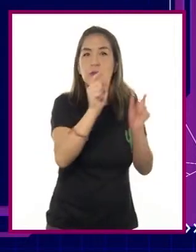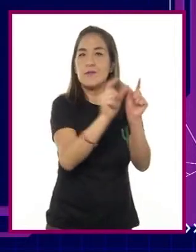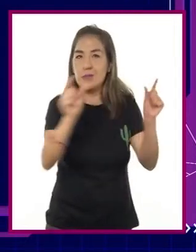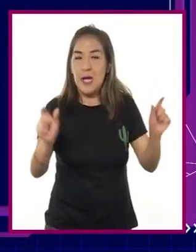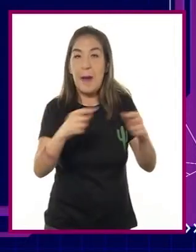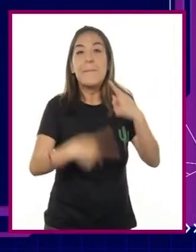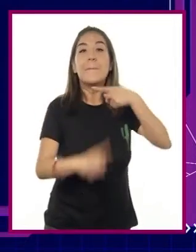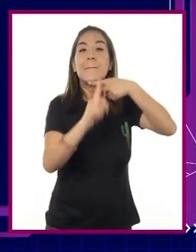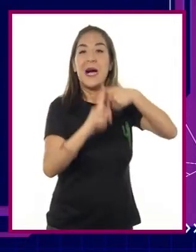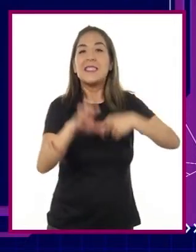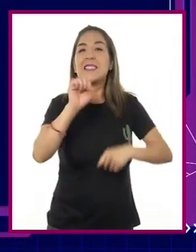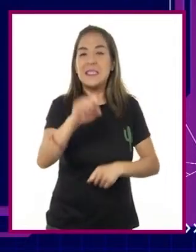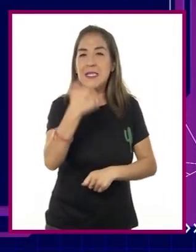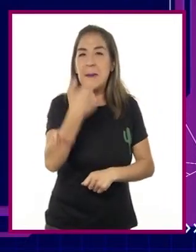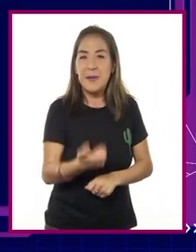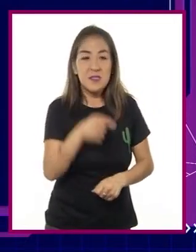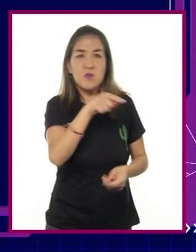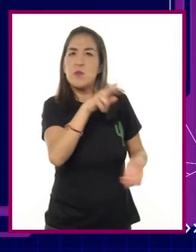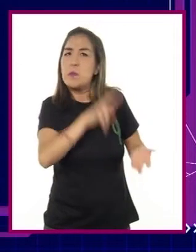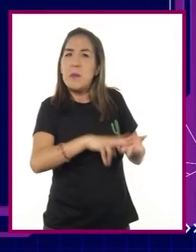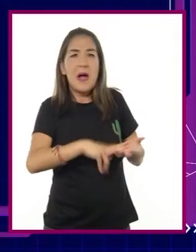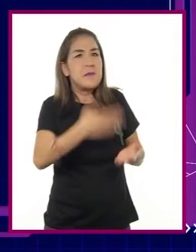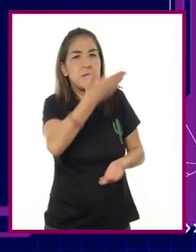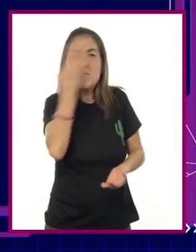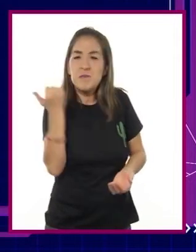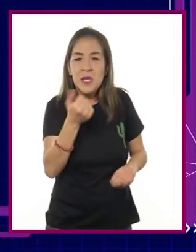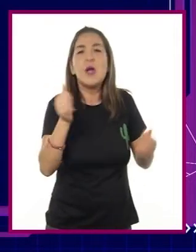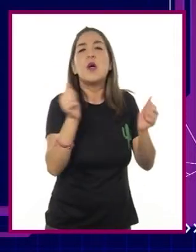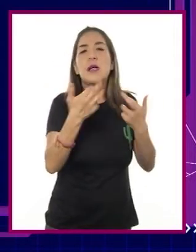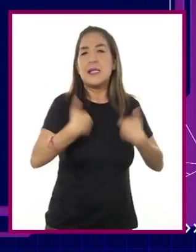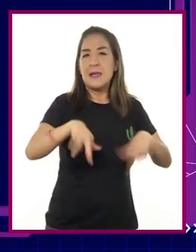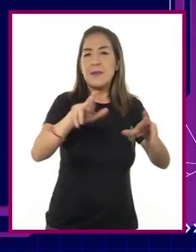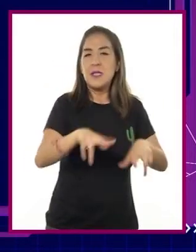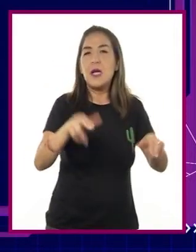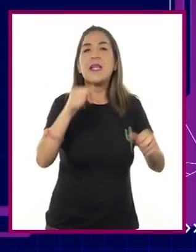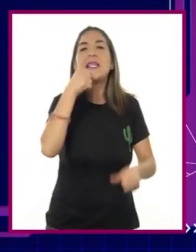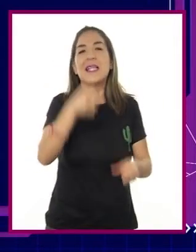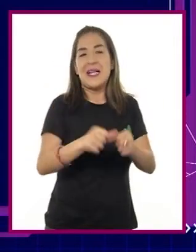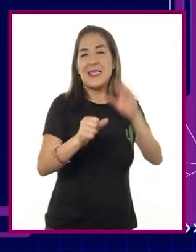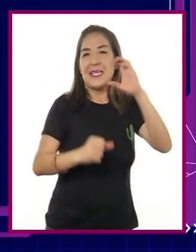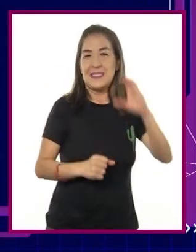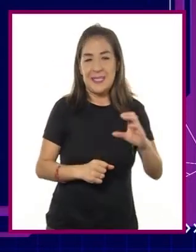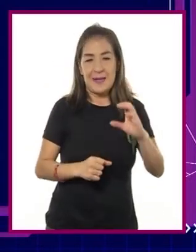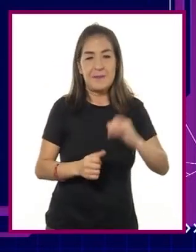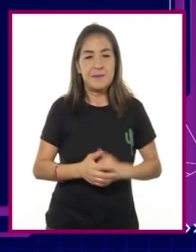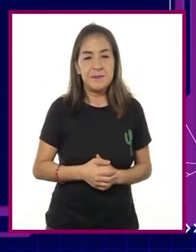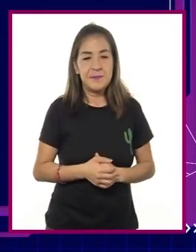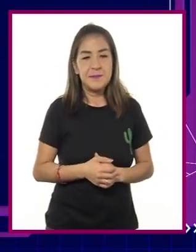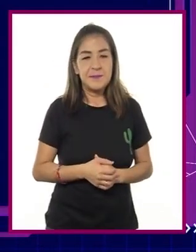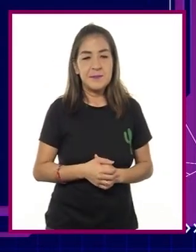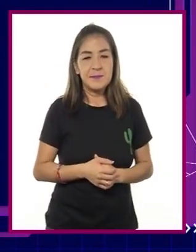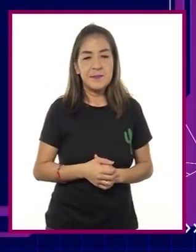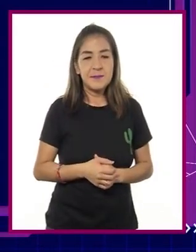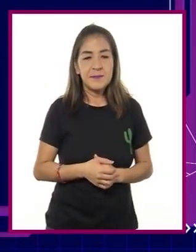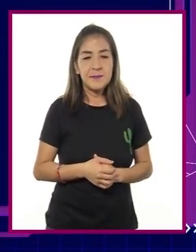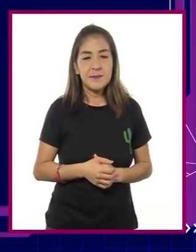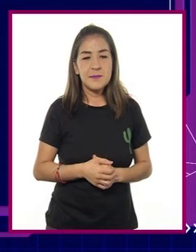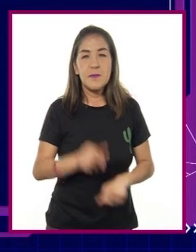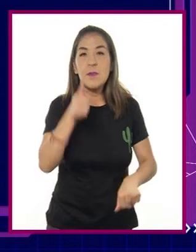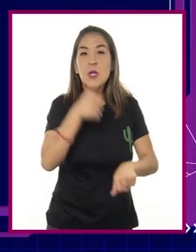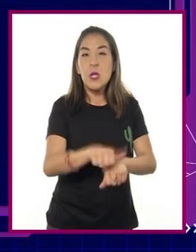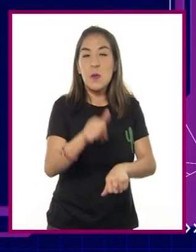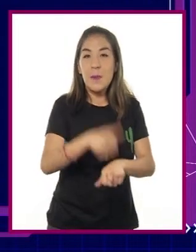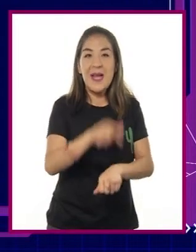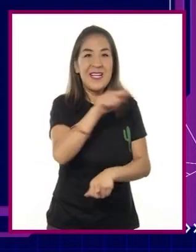Al no saber el valor del cupón, podemos representarlo con la literal C. Por lo tanto, la expresión algebraica